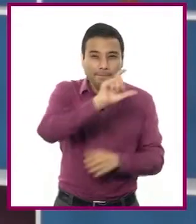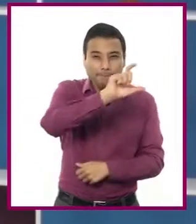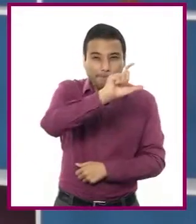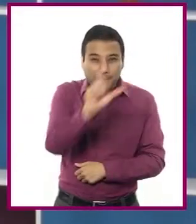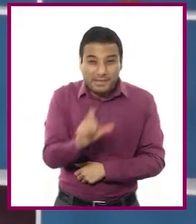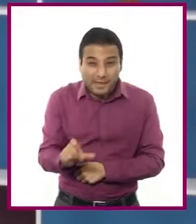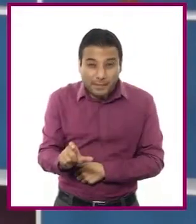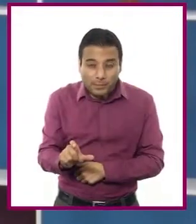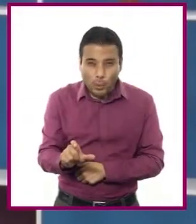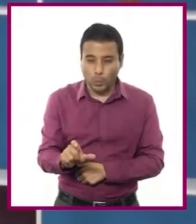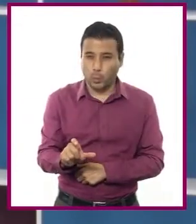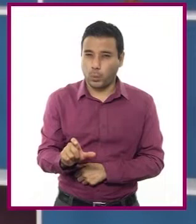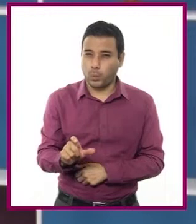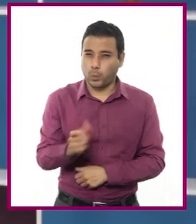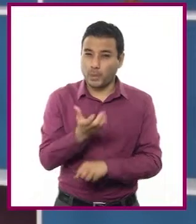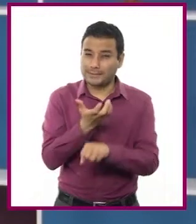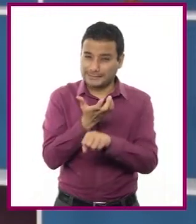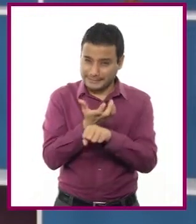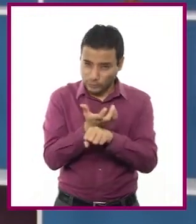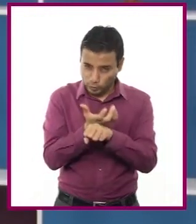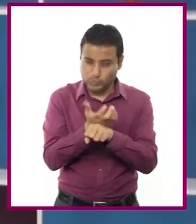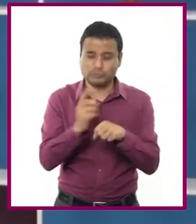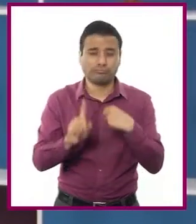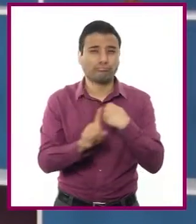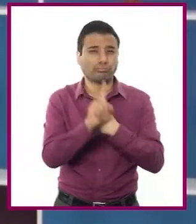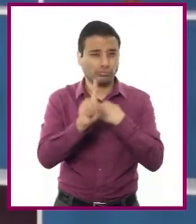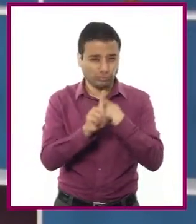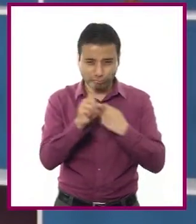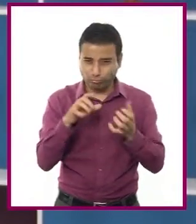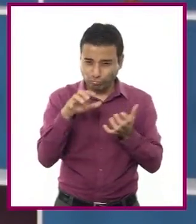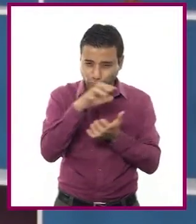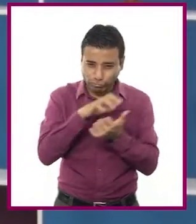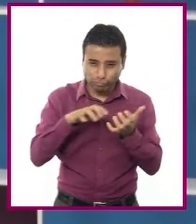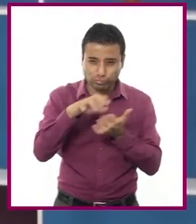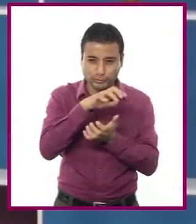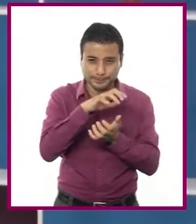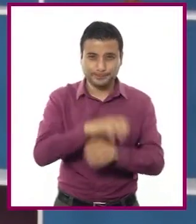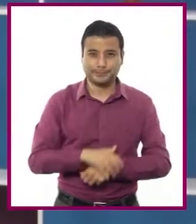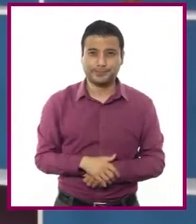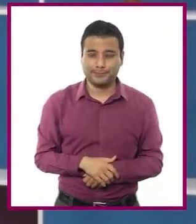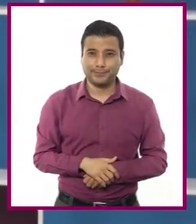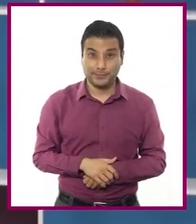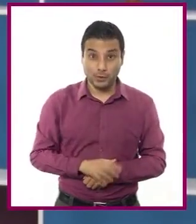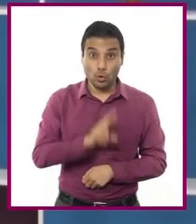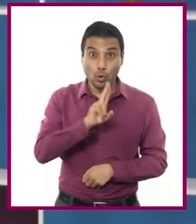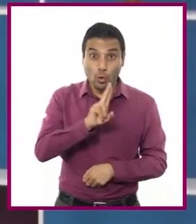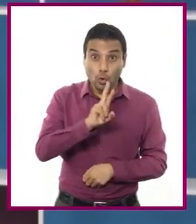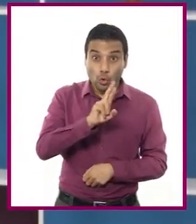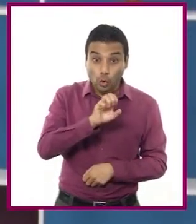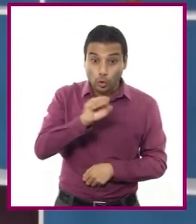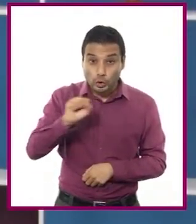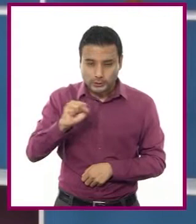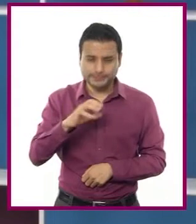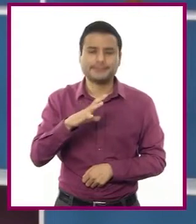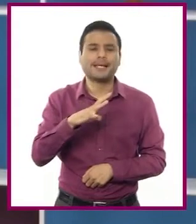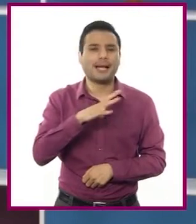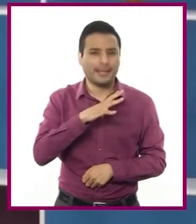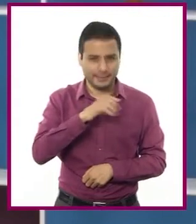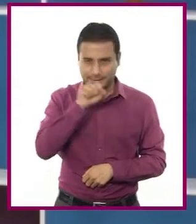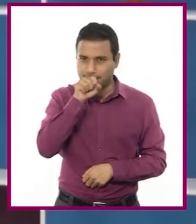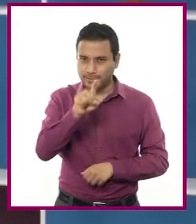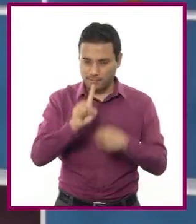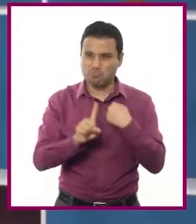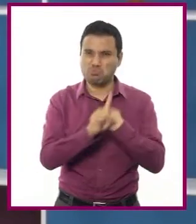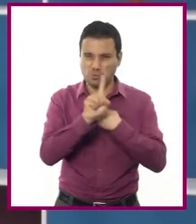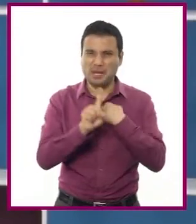intenciones norteamericanas en Asia. Al igual que aquella nación, la Unión Soviética tuvo un gran tropiezo en lo que conocemos como la